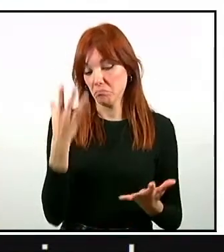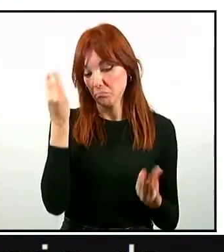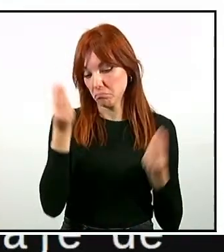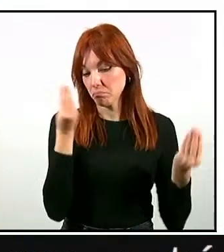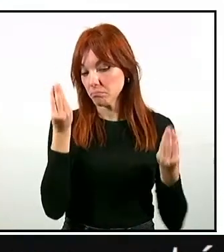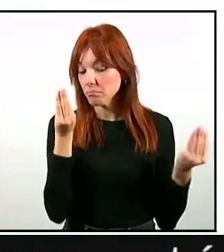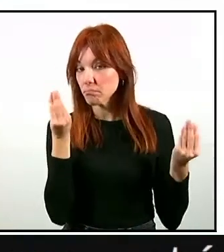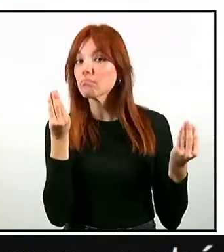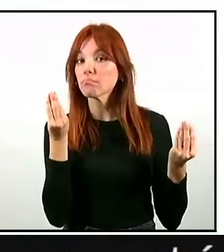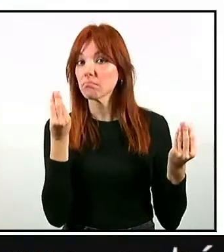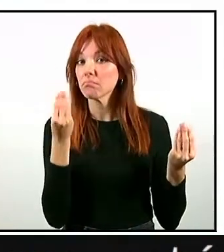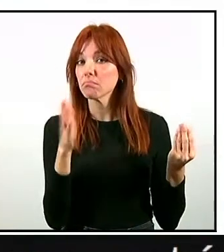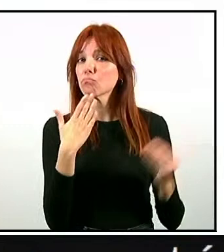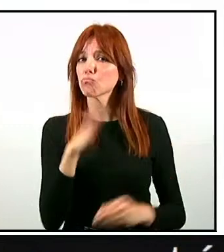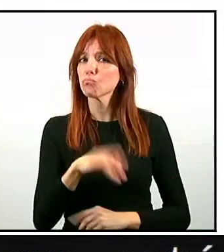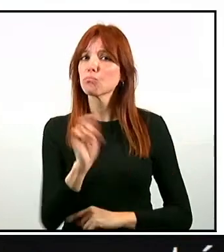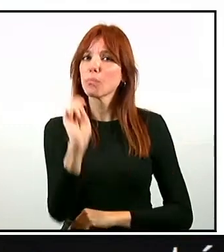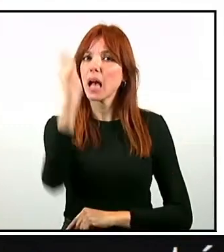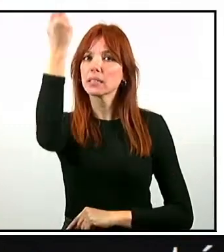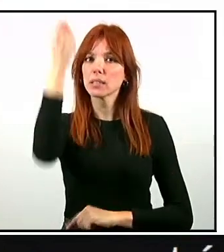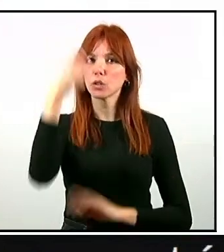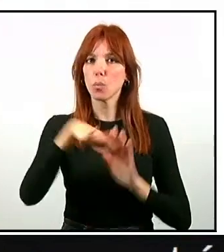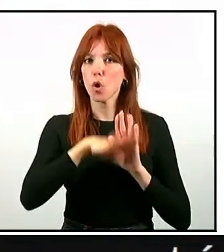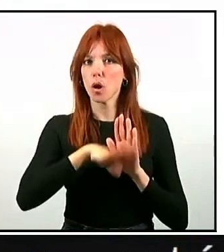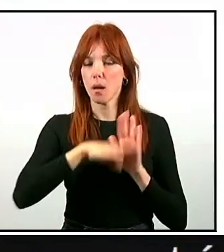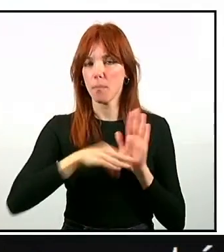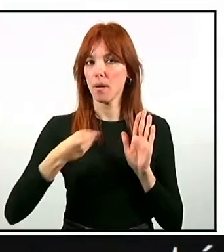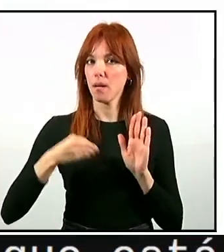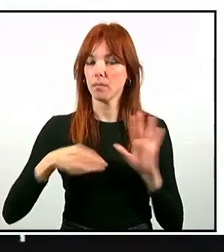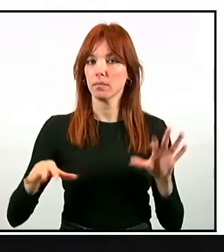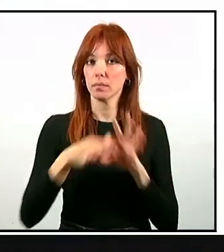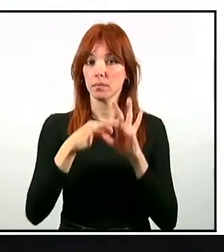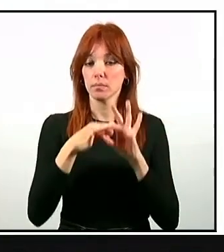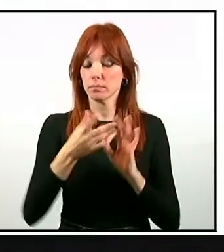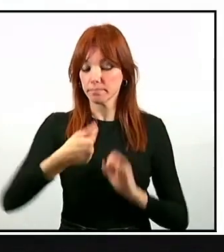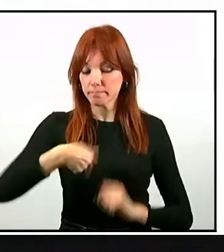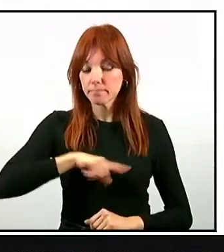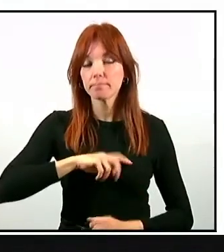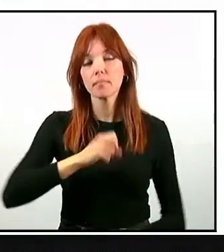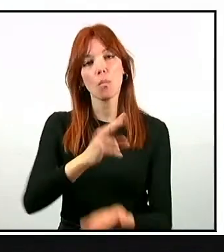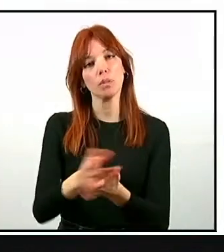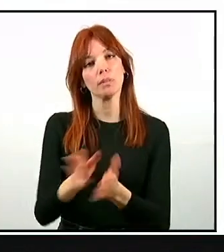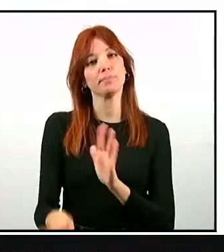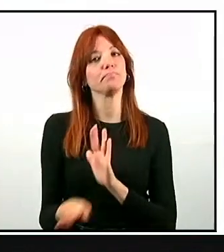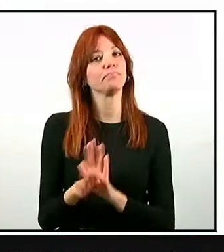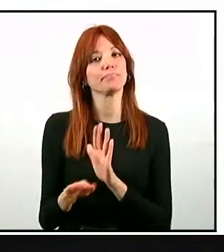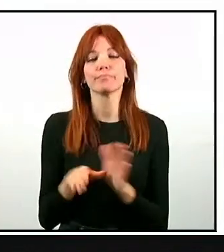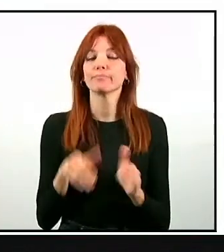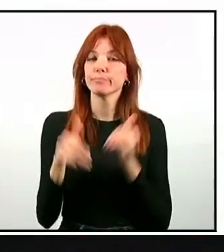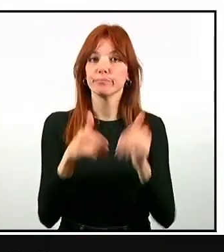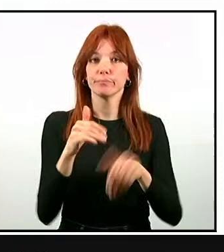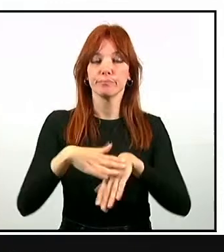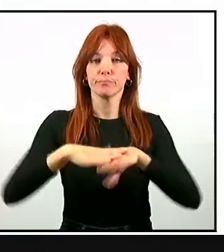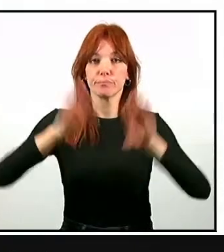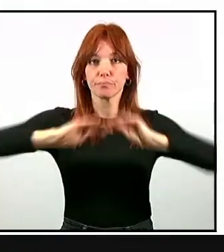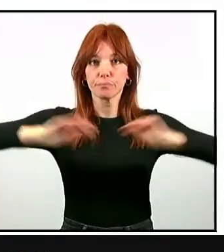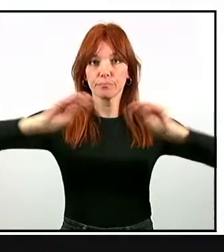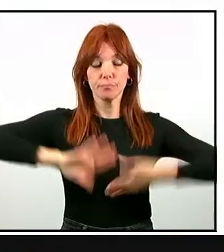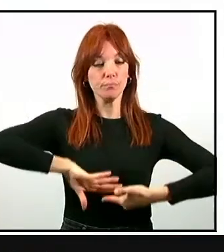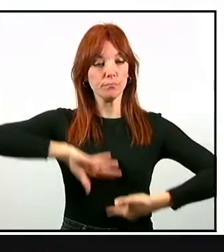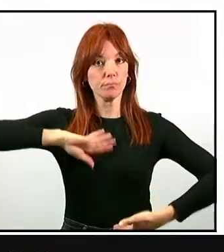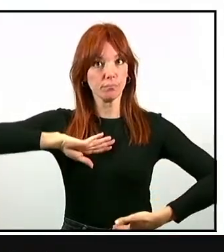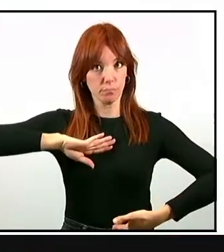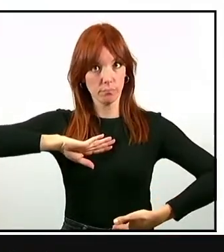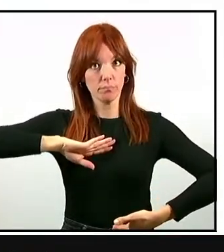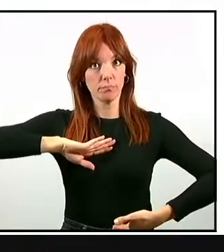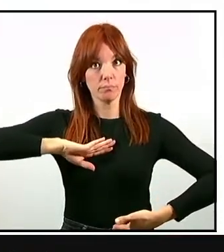siendo un verdadero éxito este programa por el que vamos a seguir apostando por esa formación en alternancia,